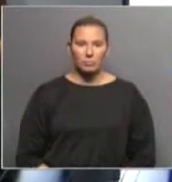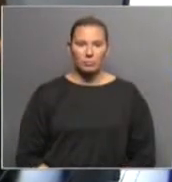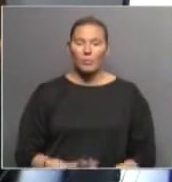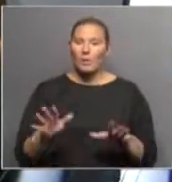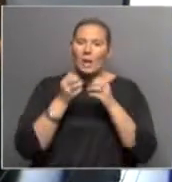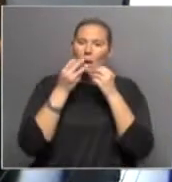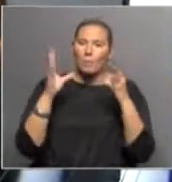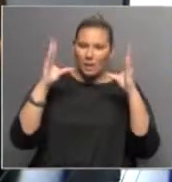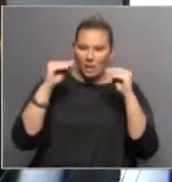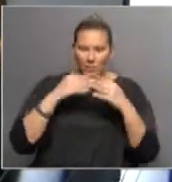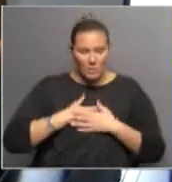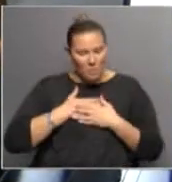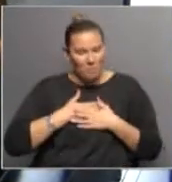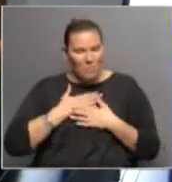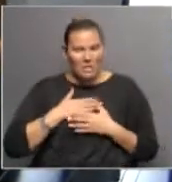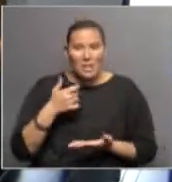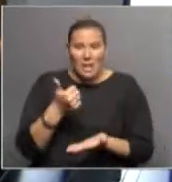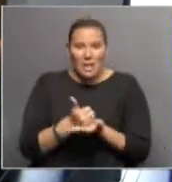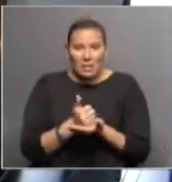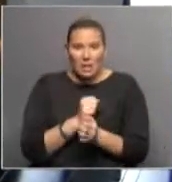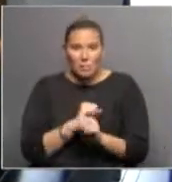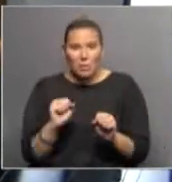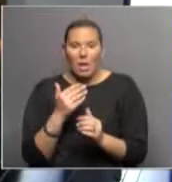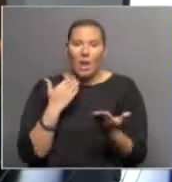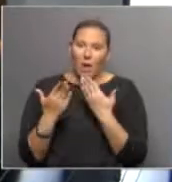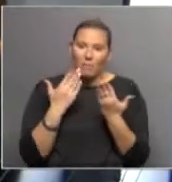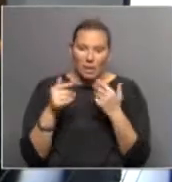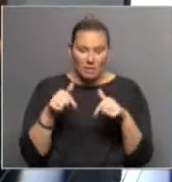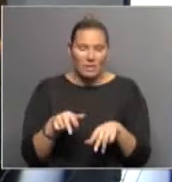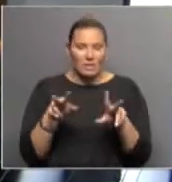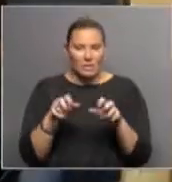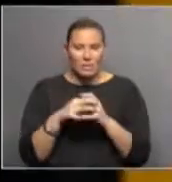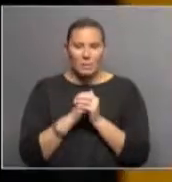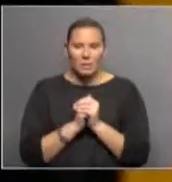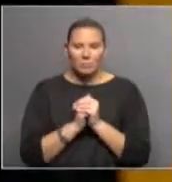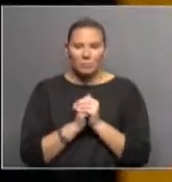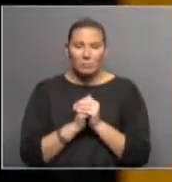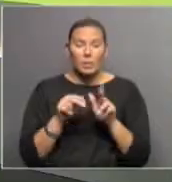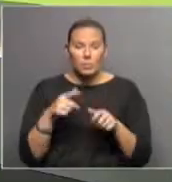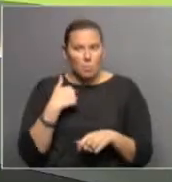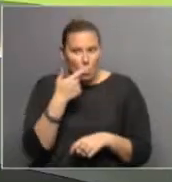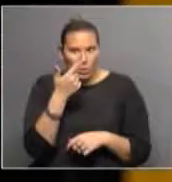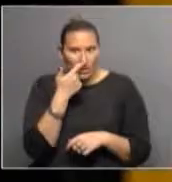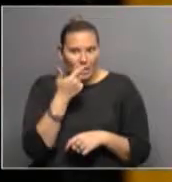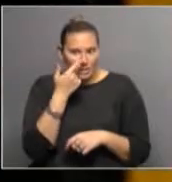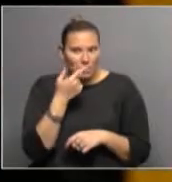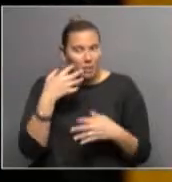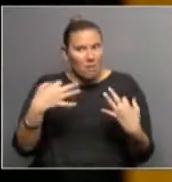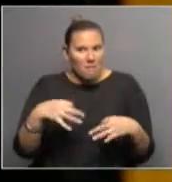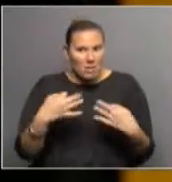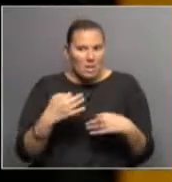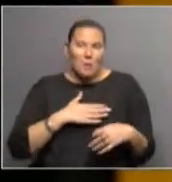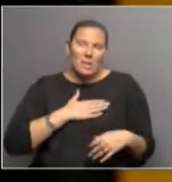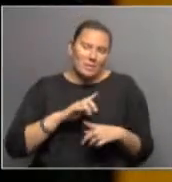Buenas noches, un placer estar aquí acompañándolos y poder discutir con todos ustedes este tema que es bien interesante. Totalmente, el